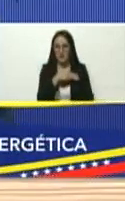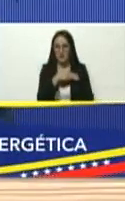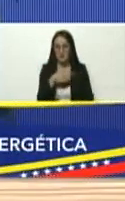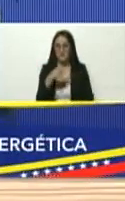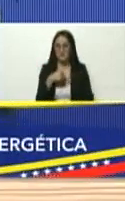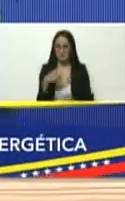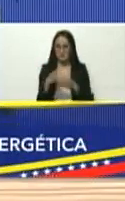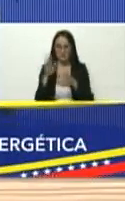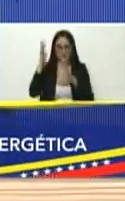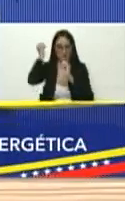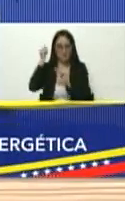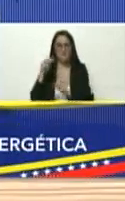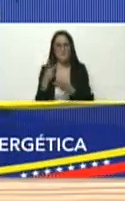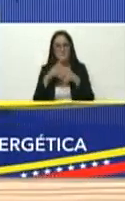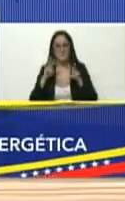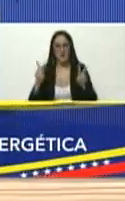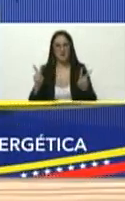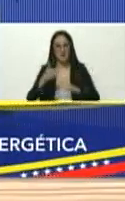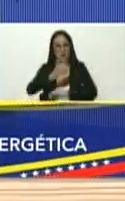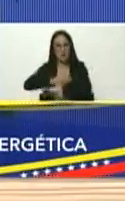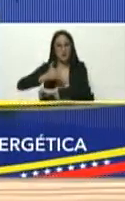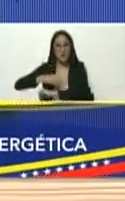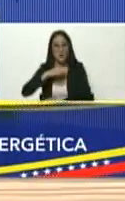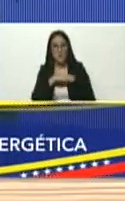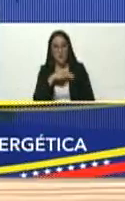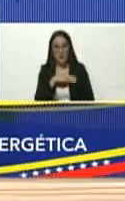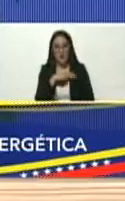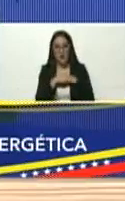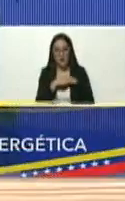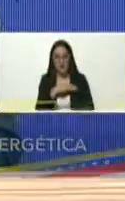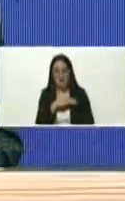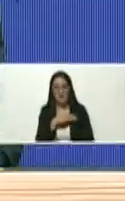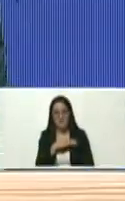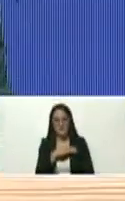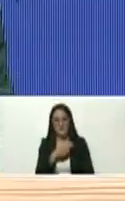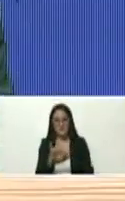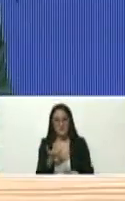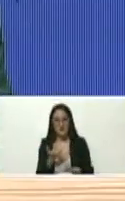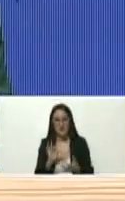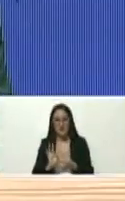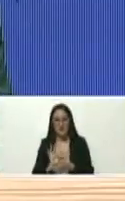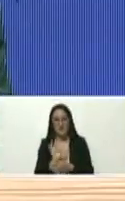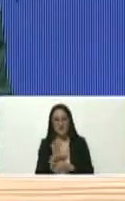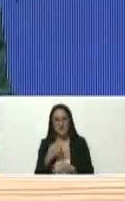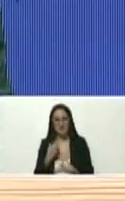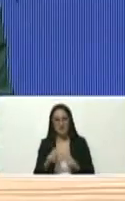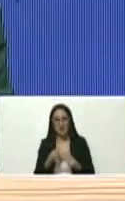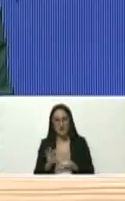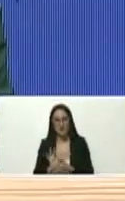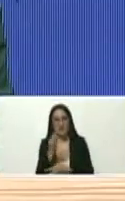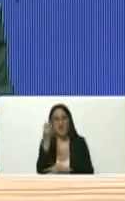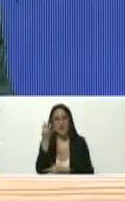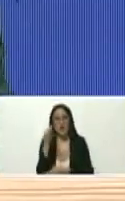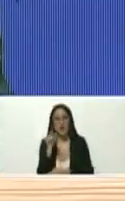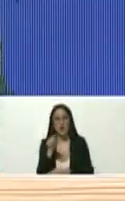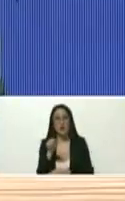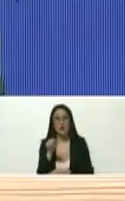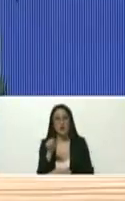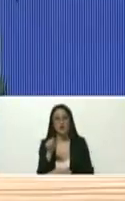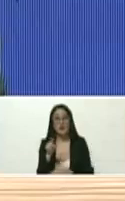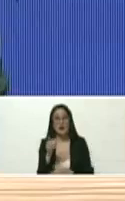paz, con la autoridad moral que nos da el ser fundadores de esta organización, de la